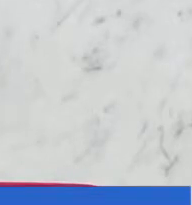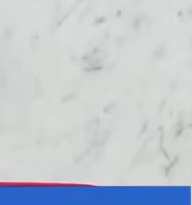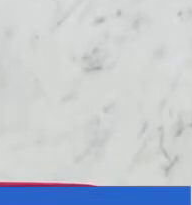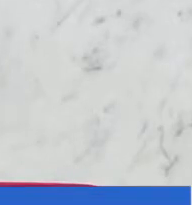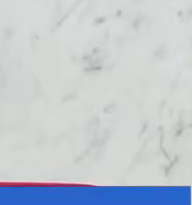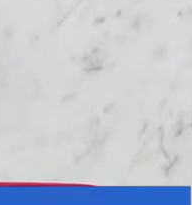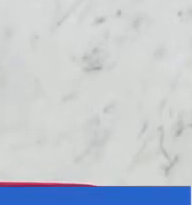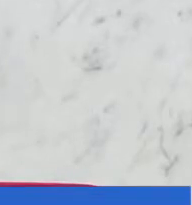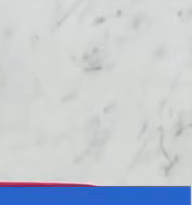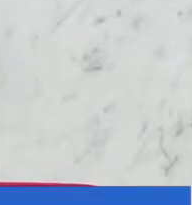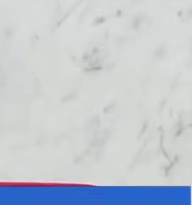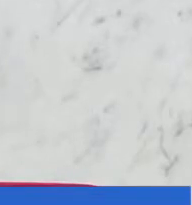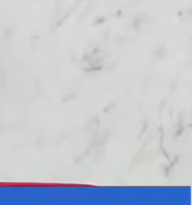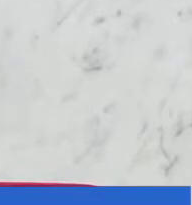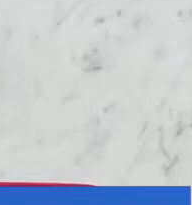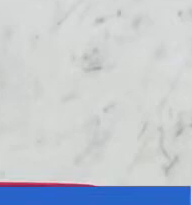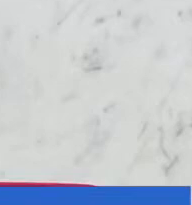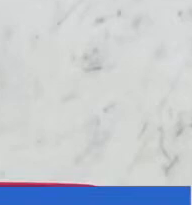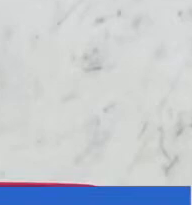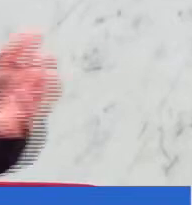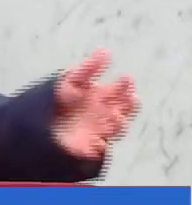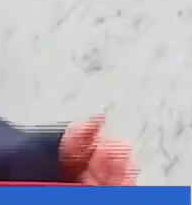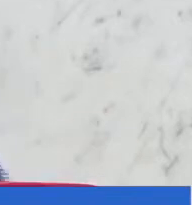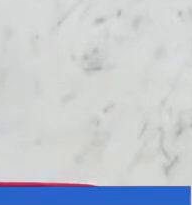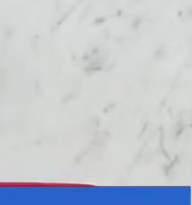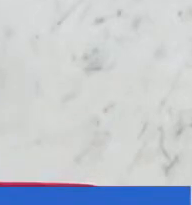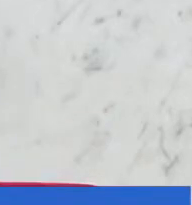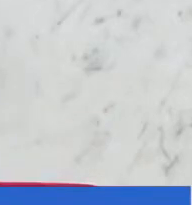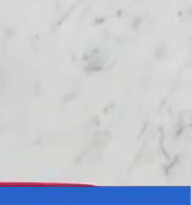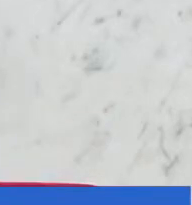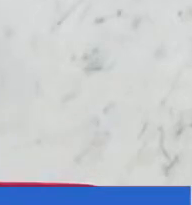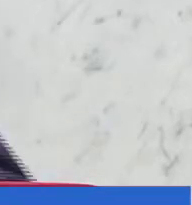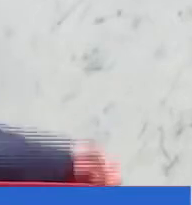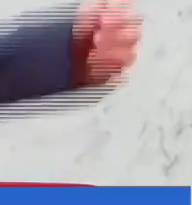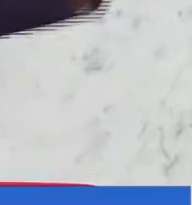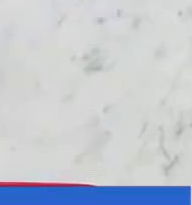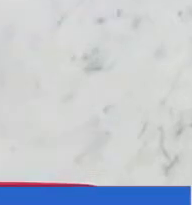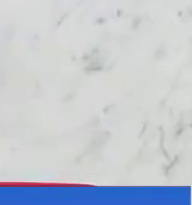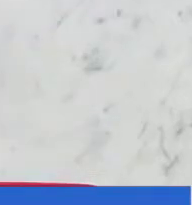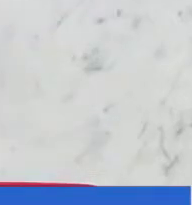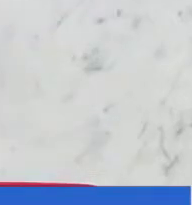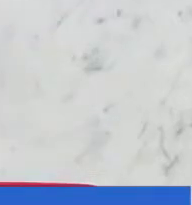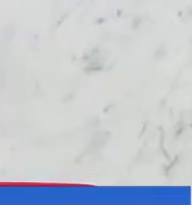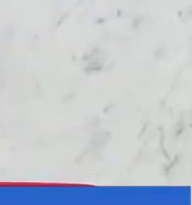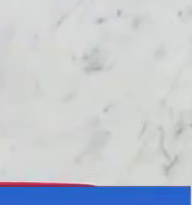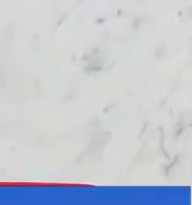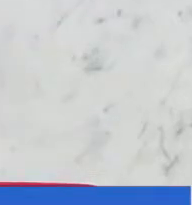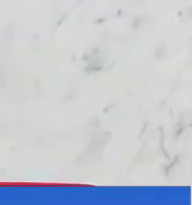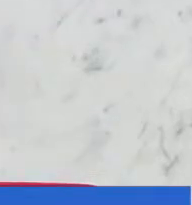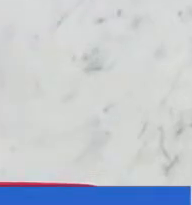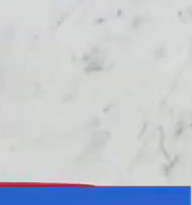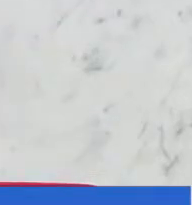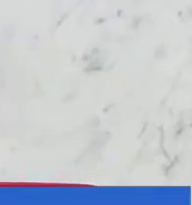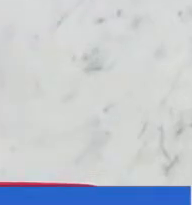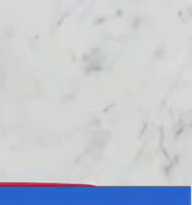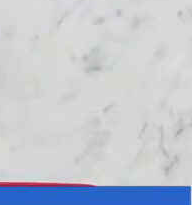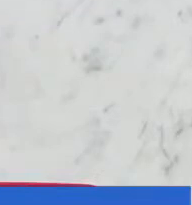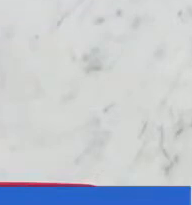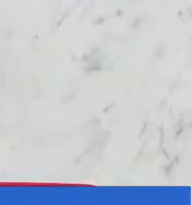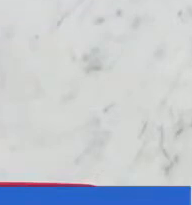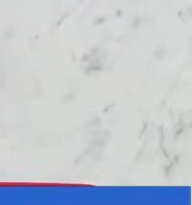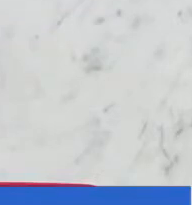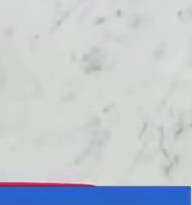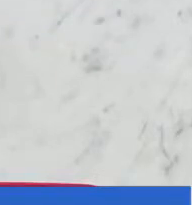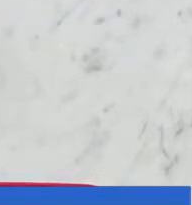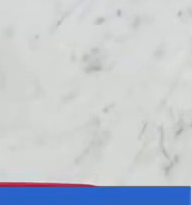como si fuera un proyecto normal yo sé que no es común comprometer y arriesgado sé que es arriesgado comprometer plazos